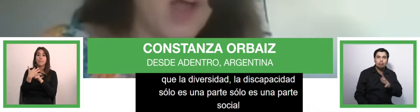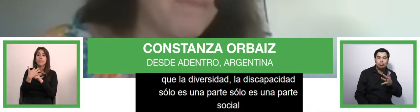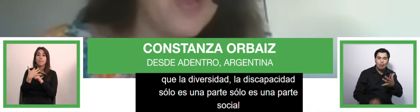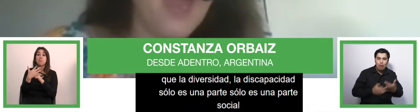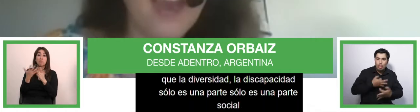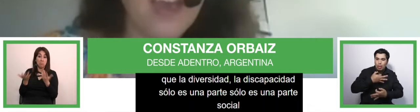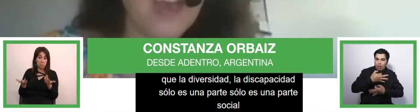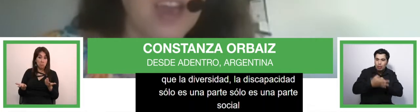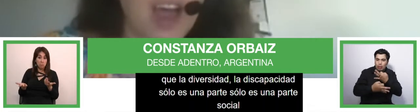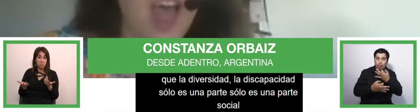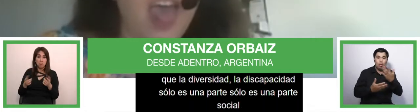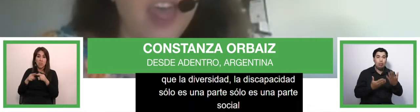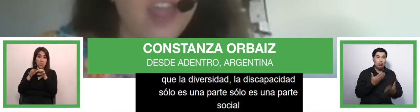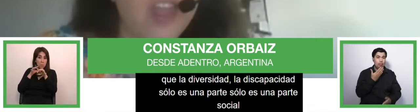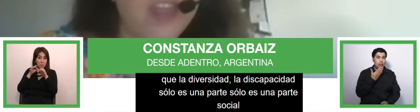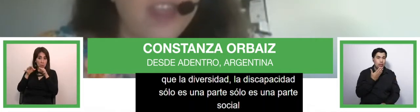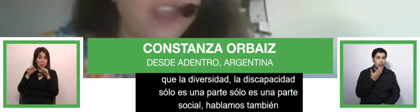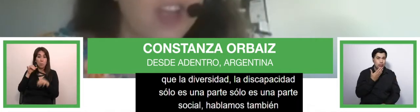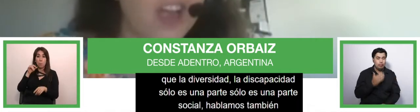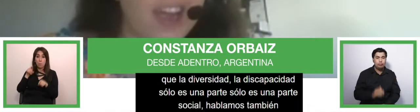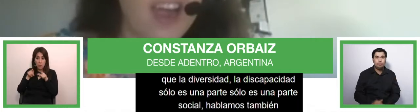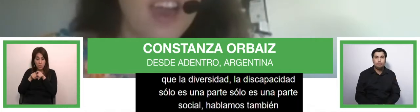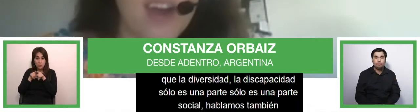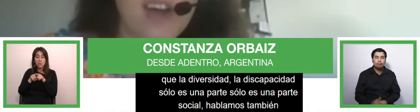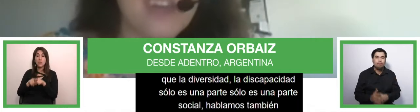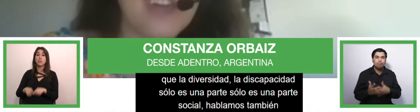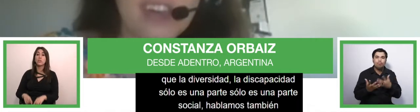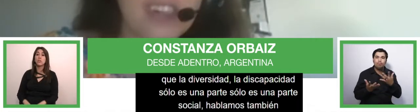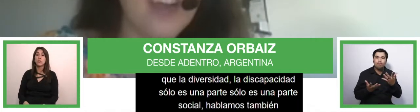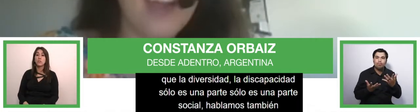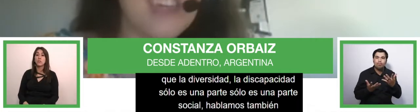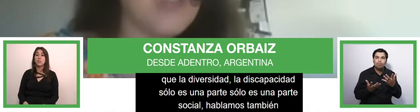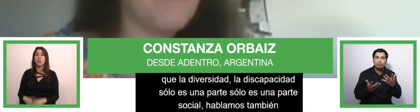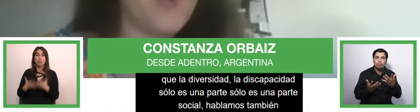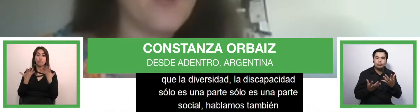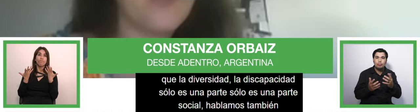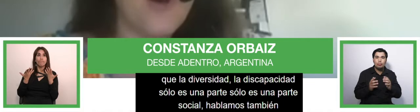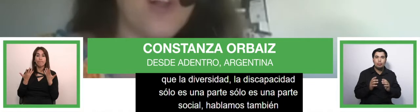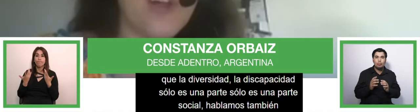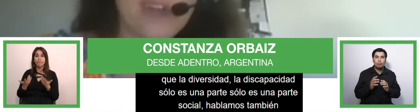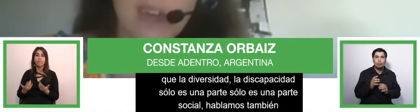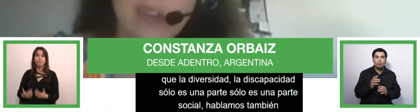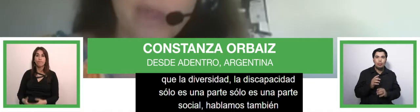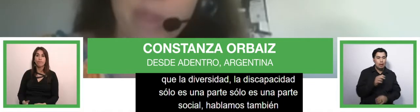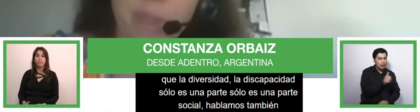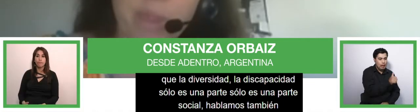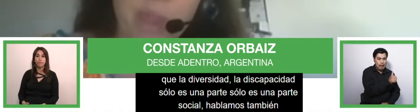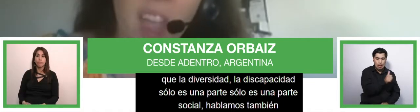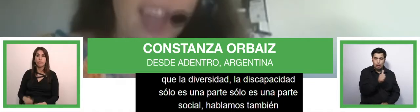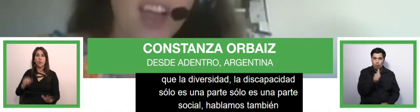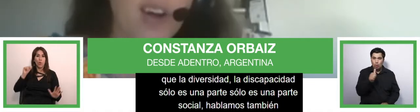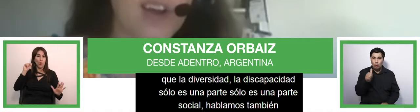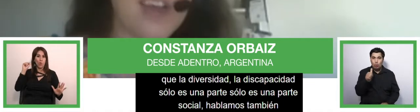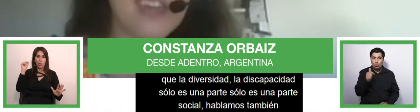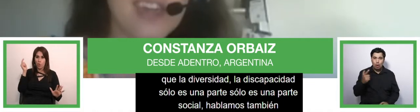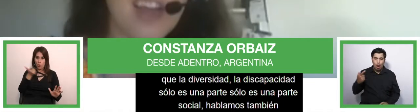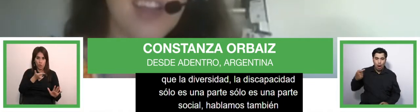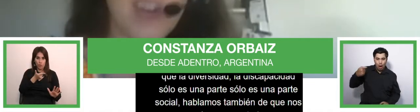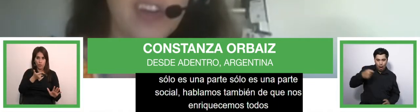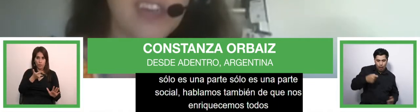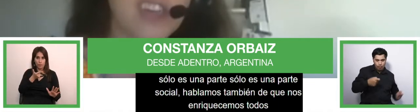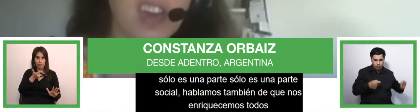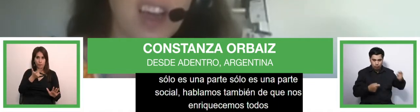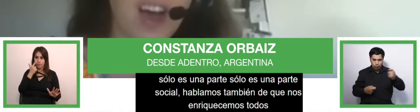Hablamos también de que nos enriquecemos todos con